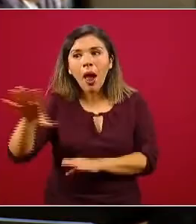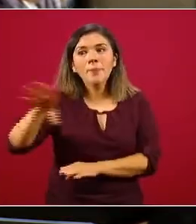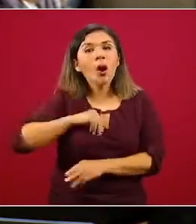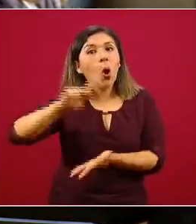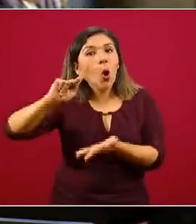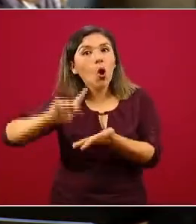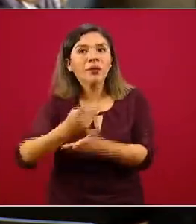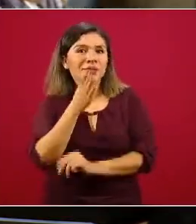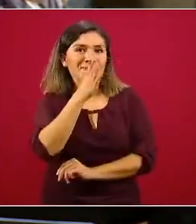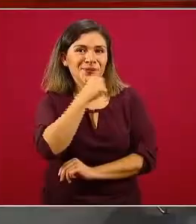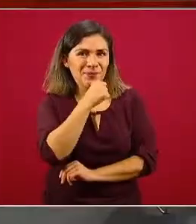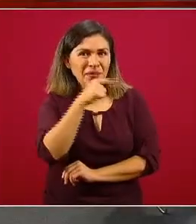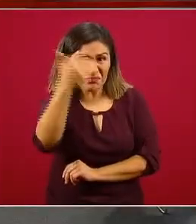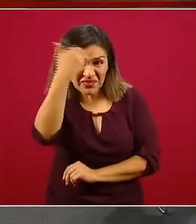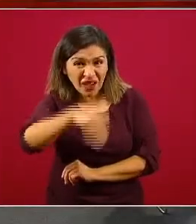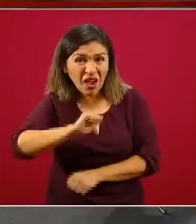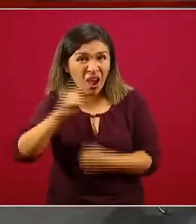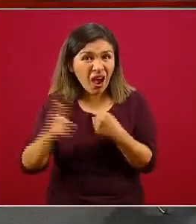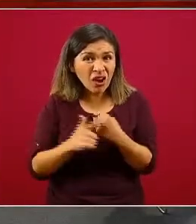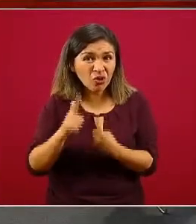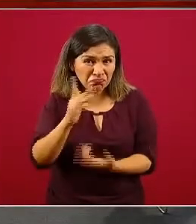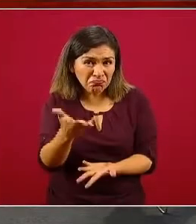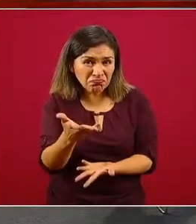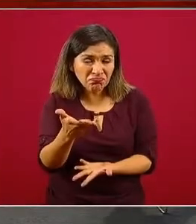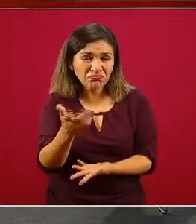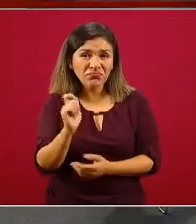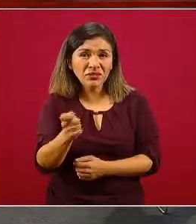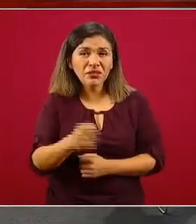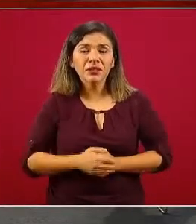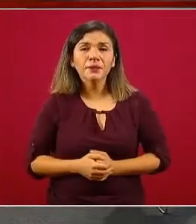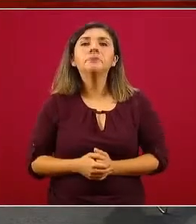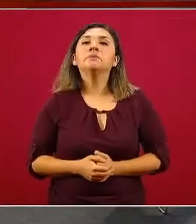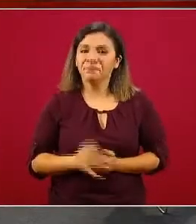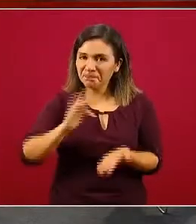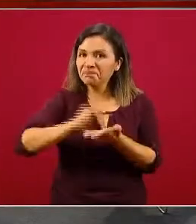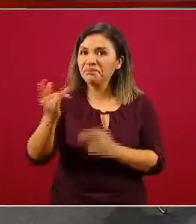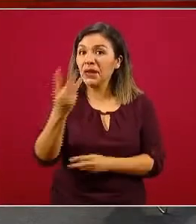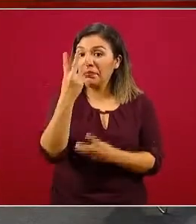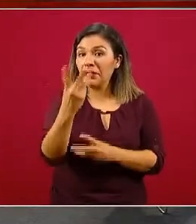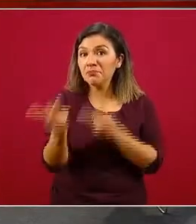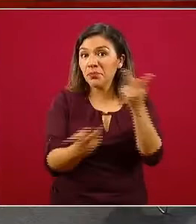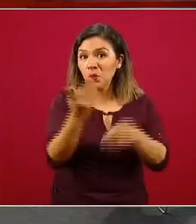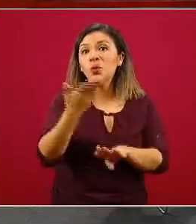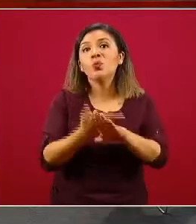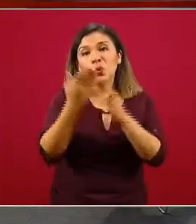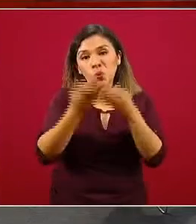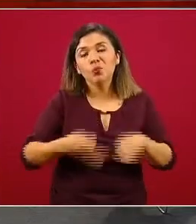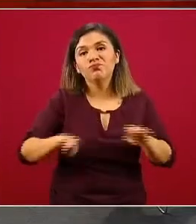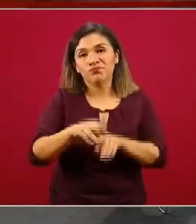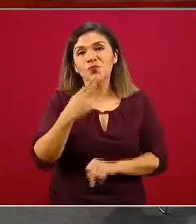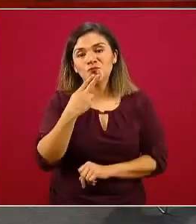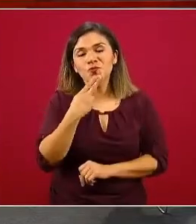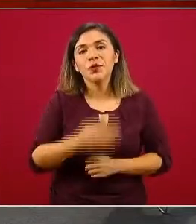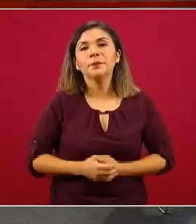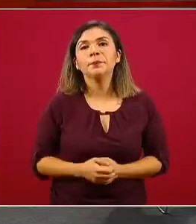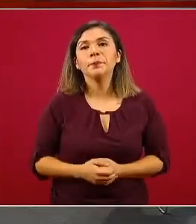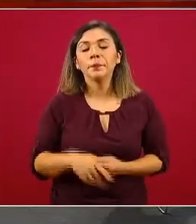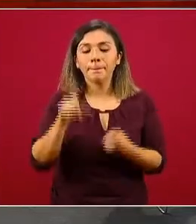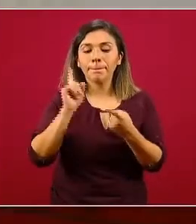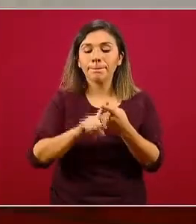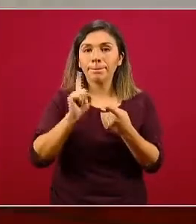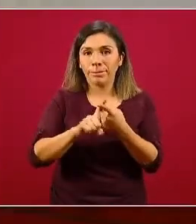más consistente sobre eso. Muchas gracias por sus preguntas, que considero muy útiles y muy importantes. Sobre